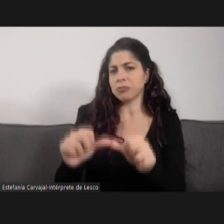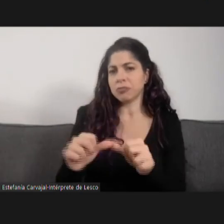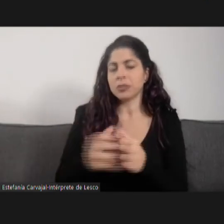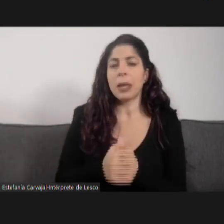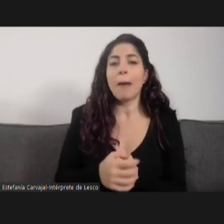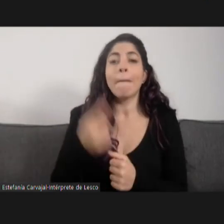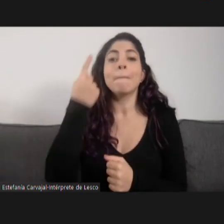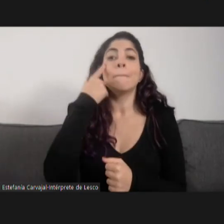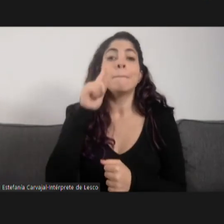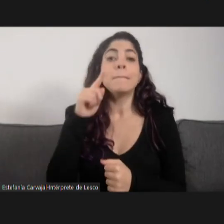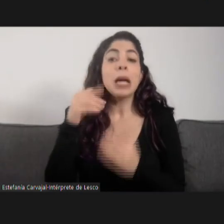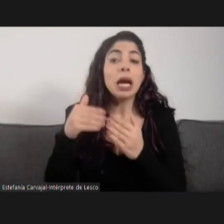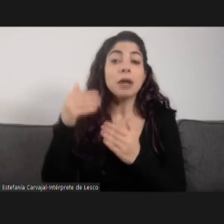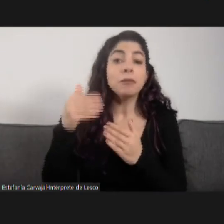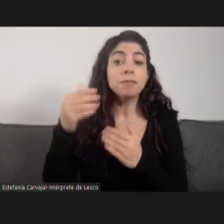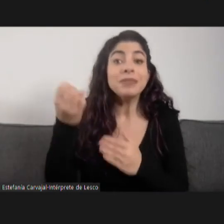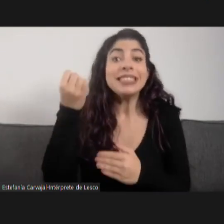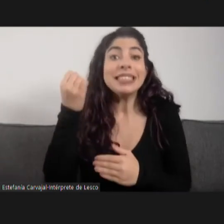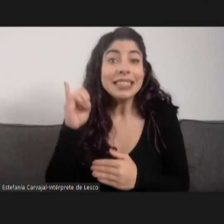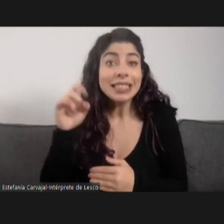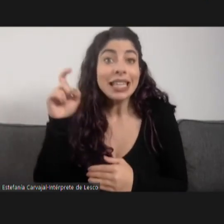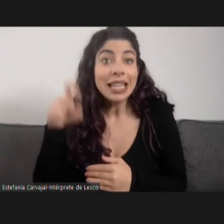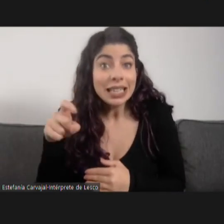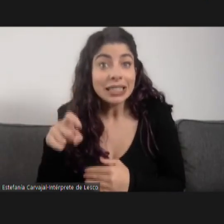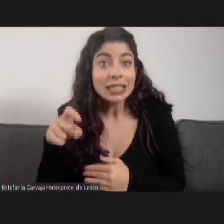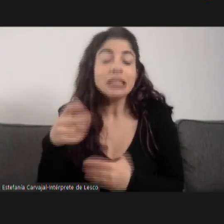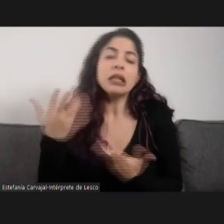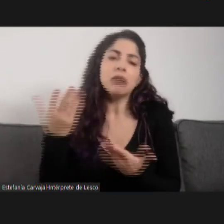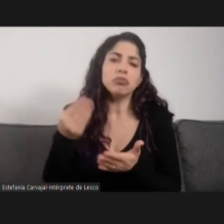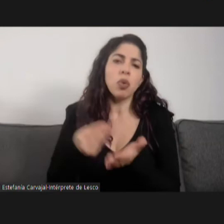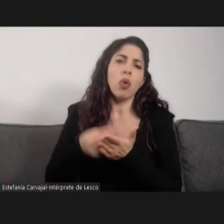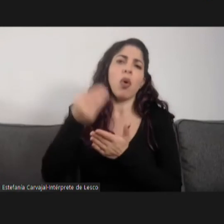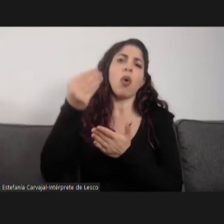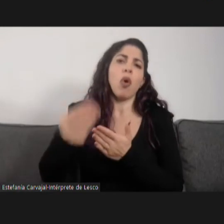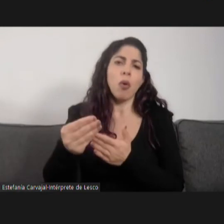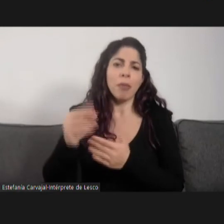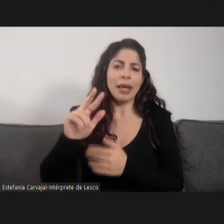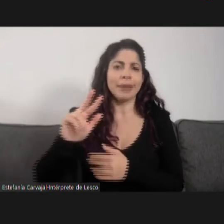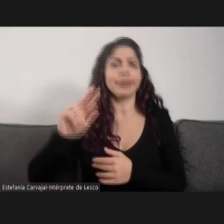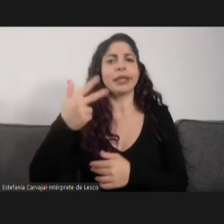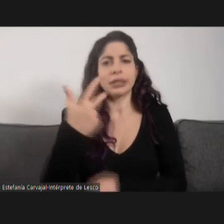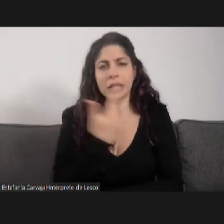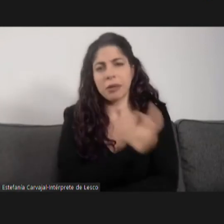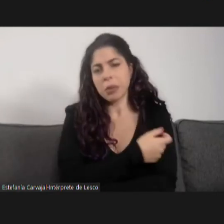para eventualmente, si es necesario, adquirir también ese refuerzo, esa tercera dosis.